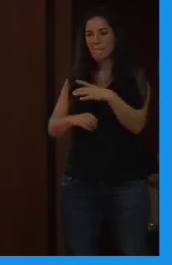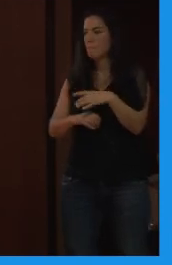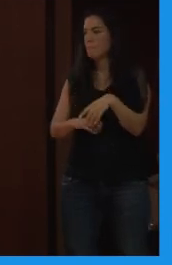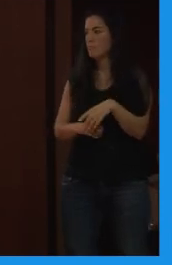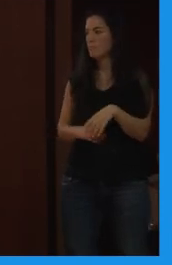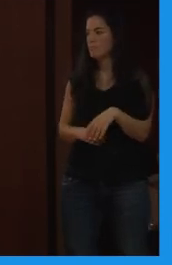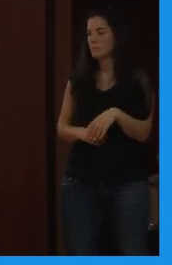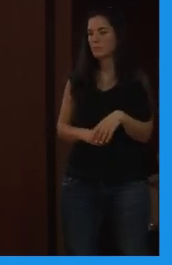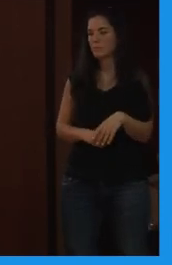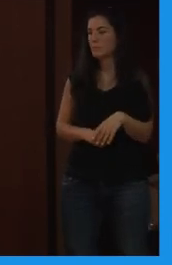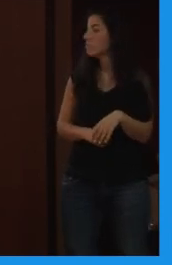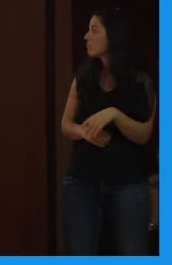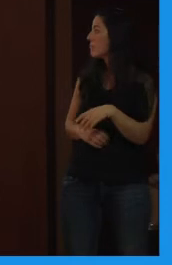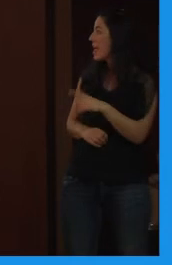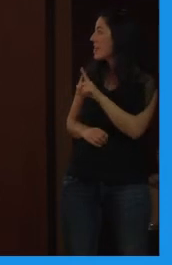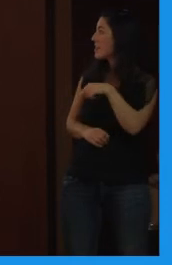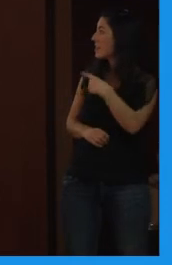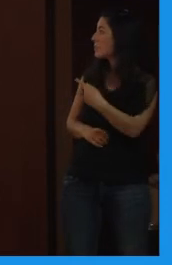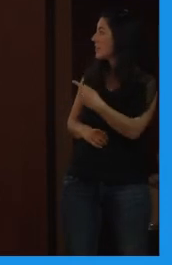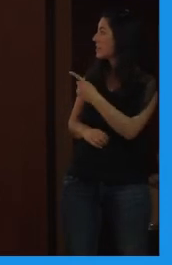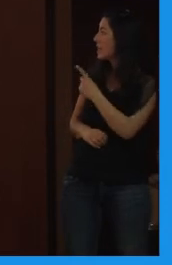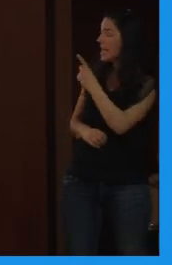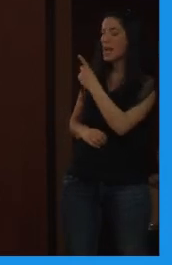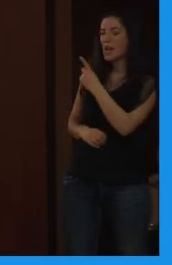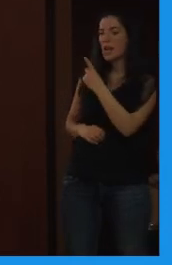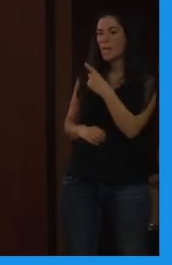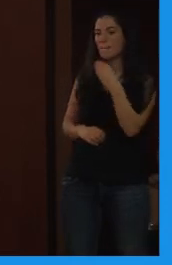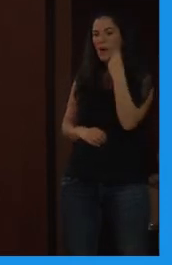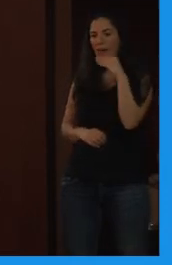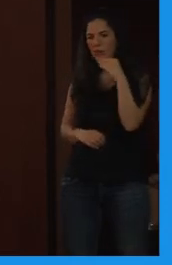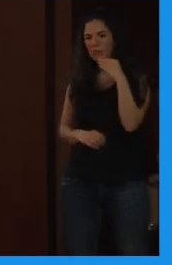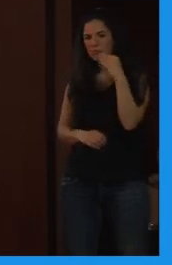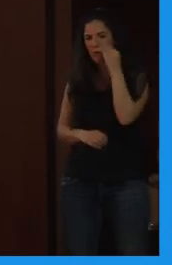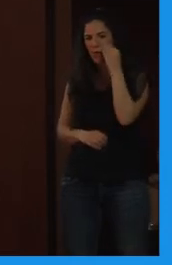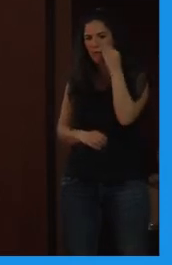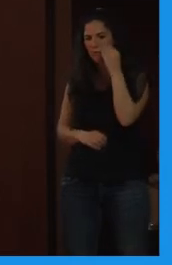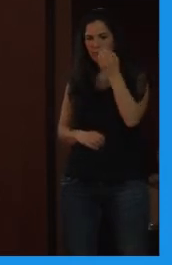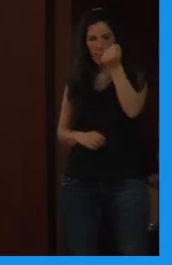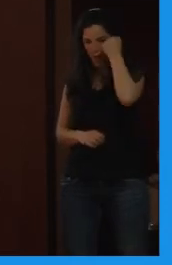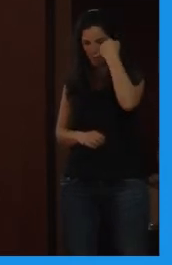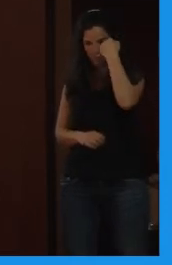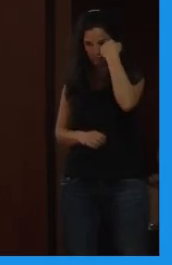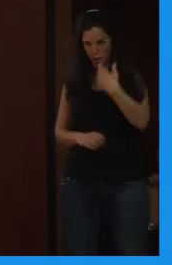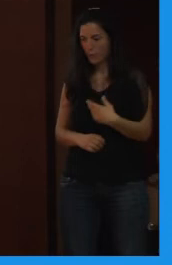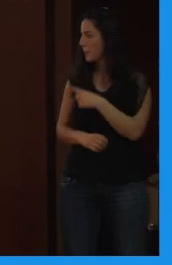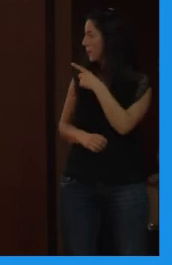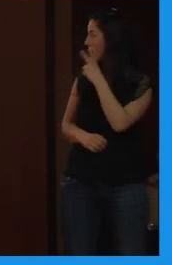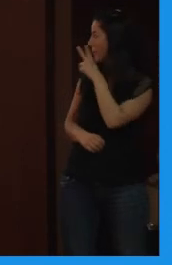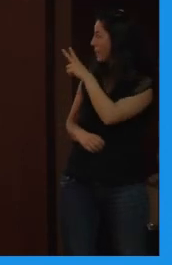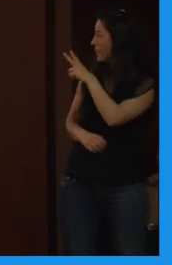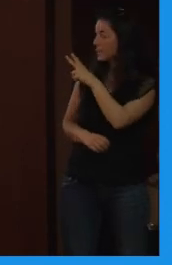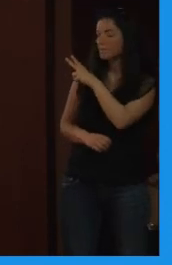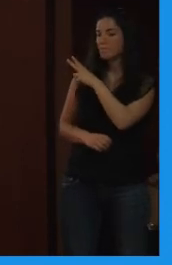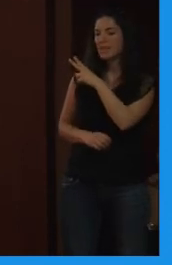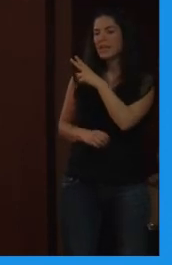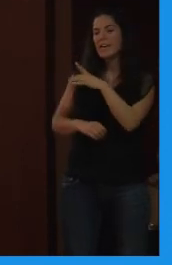otros anticuerpos antitiroideos, el 14%, que pueden a la larga desarrollar una enfermedad tiroidea o